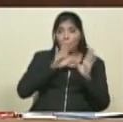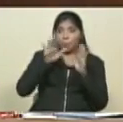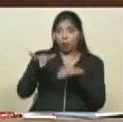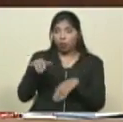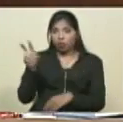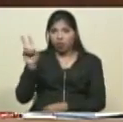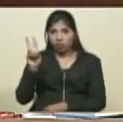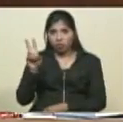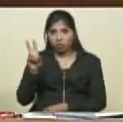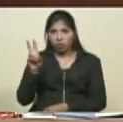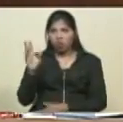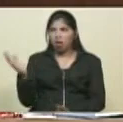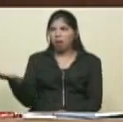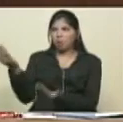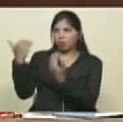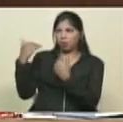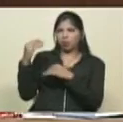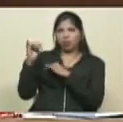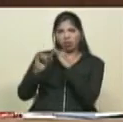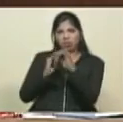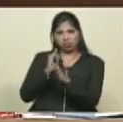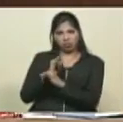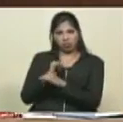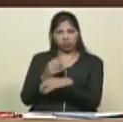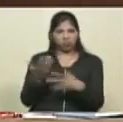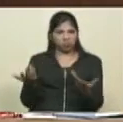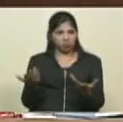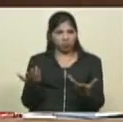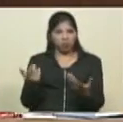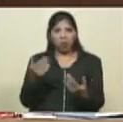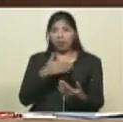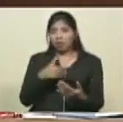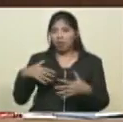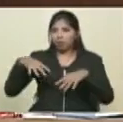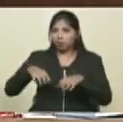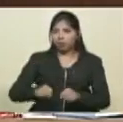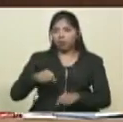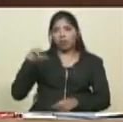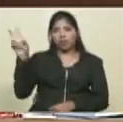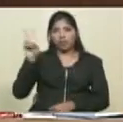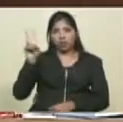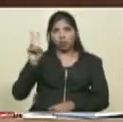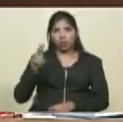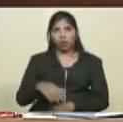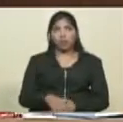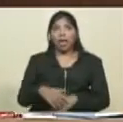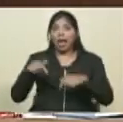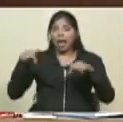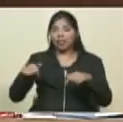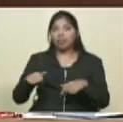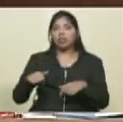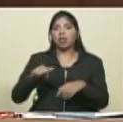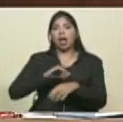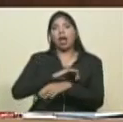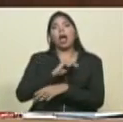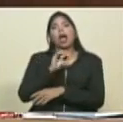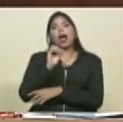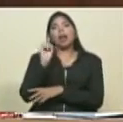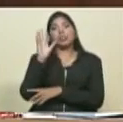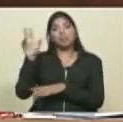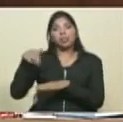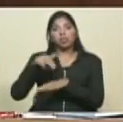poderes imperiales y con los poderes fácticos para la intervención de Venezuela. Desde esta plenipotenciaria y